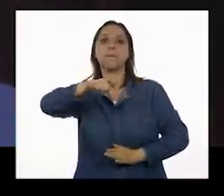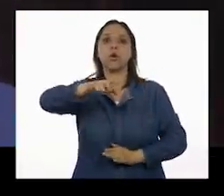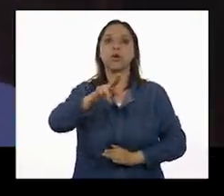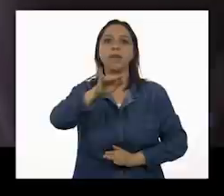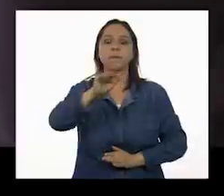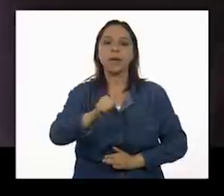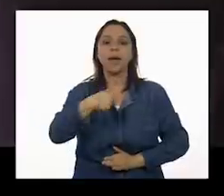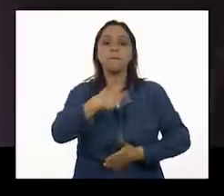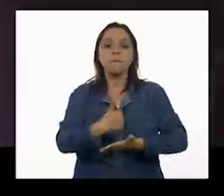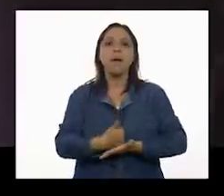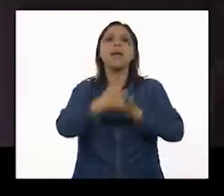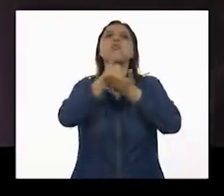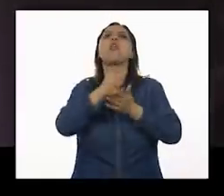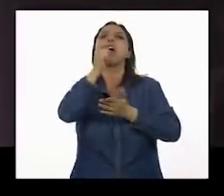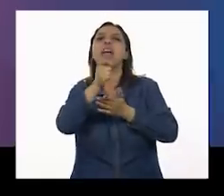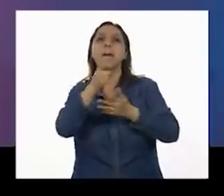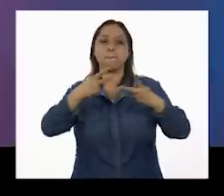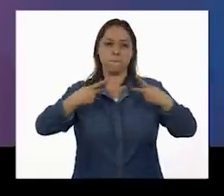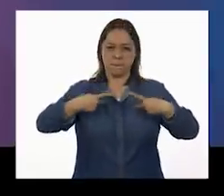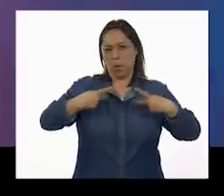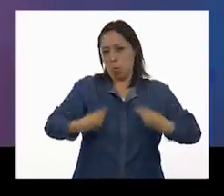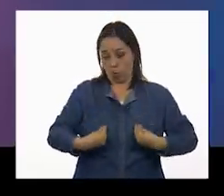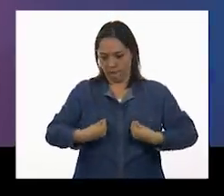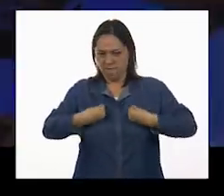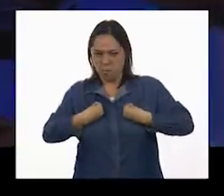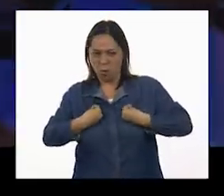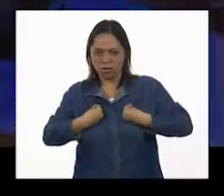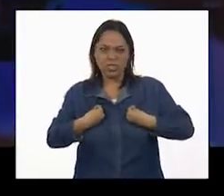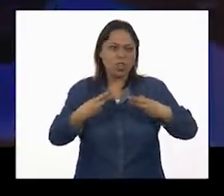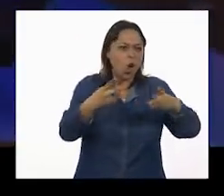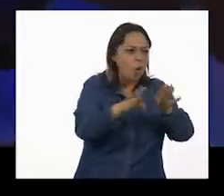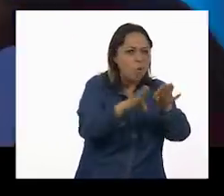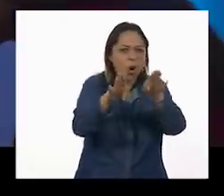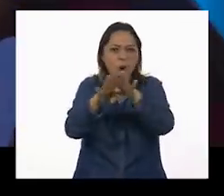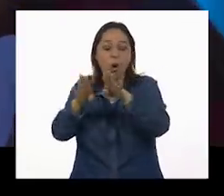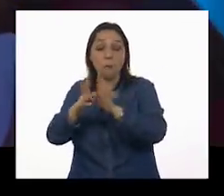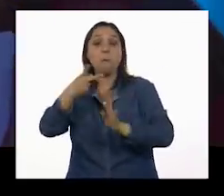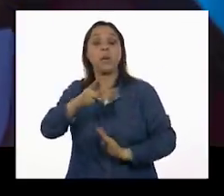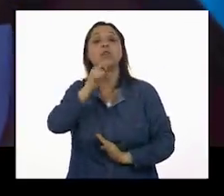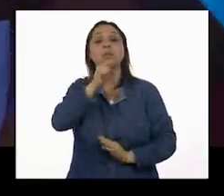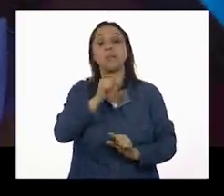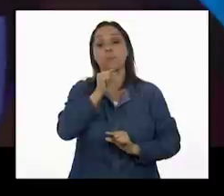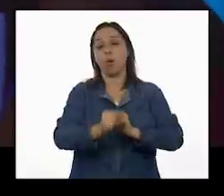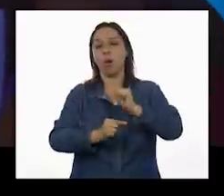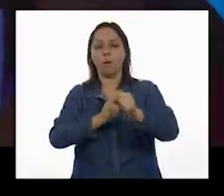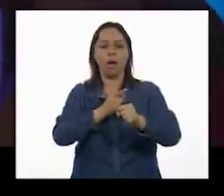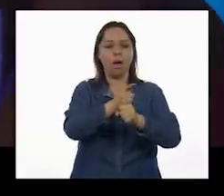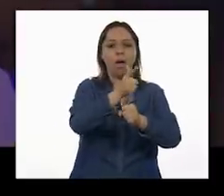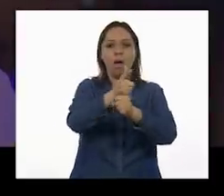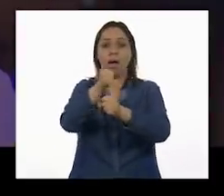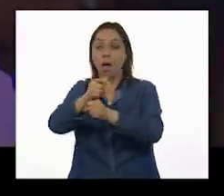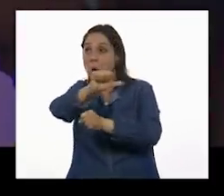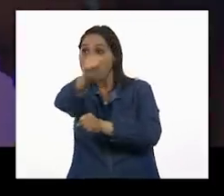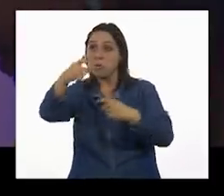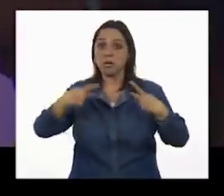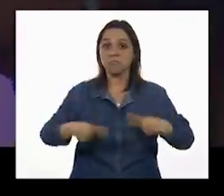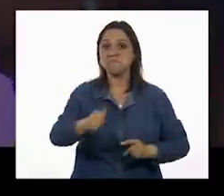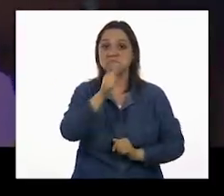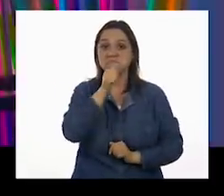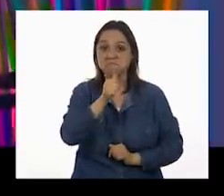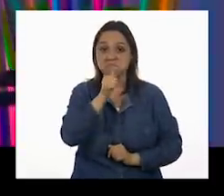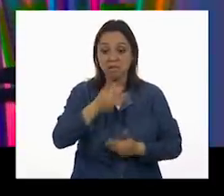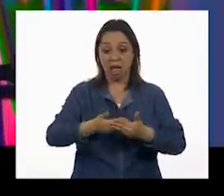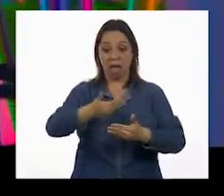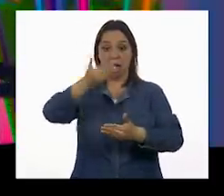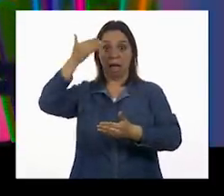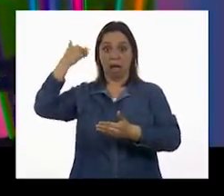me ayudó a entender cómo funcionaban los seres vivos, pero también empezó mi camino para descubrir soluciones que nadie más había encontrado. Hace